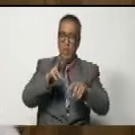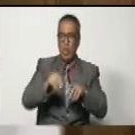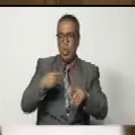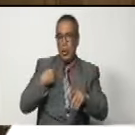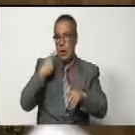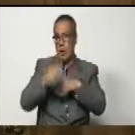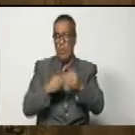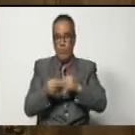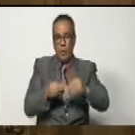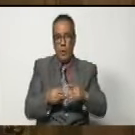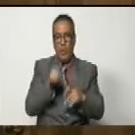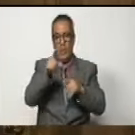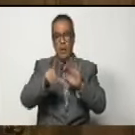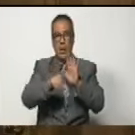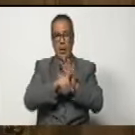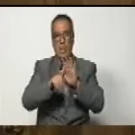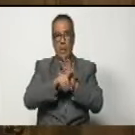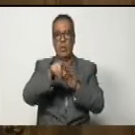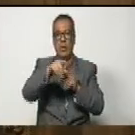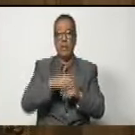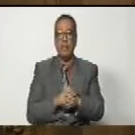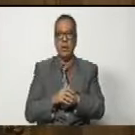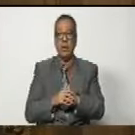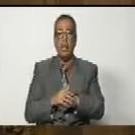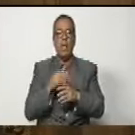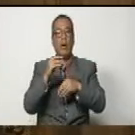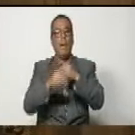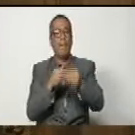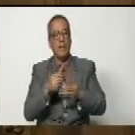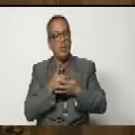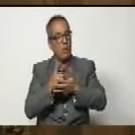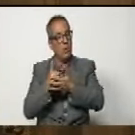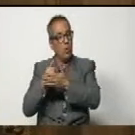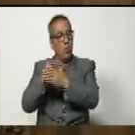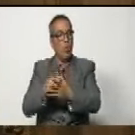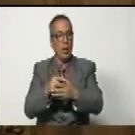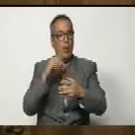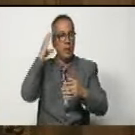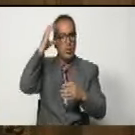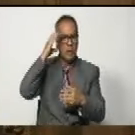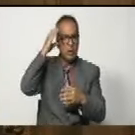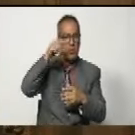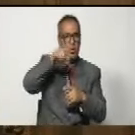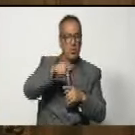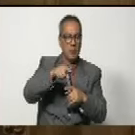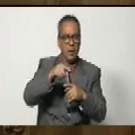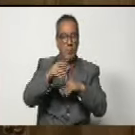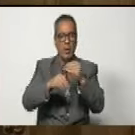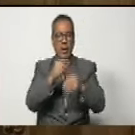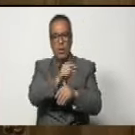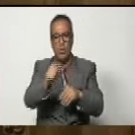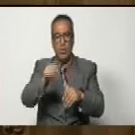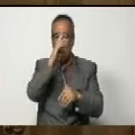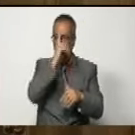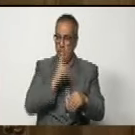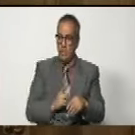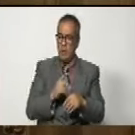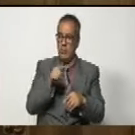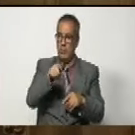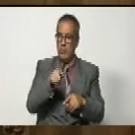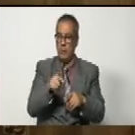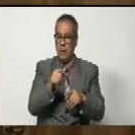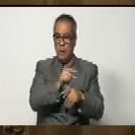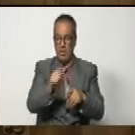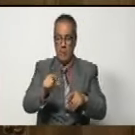deber establecido en esta ley referente a brindar formación y concientización en materia de discapacidad a su